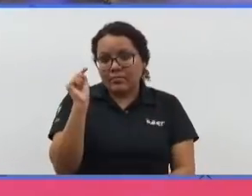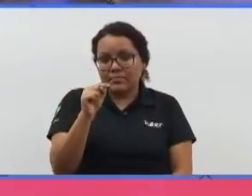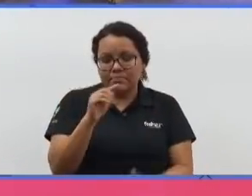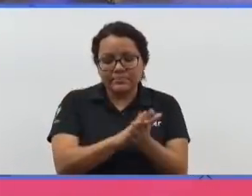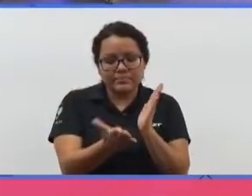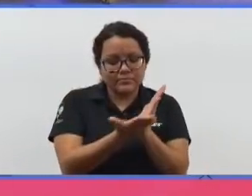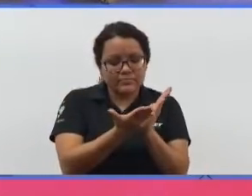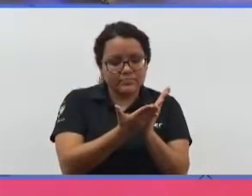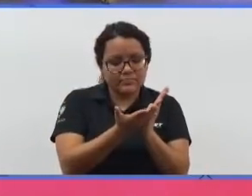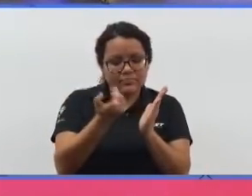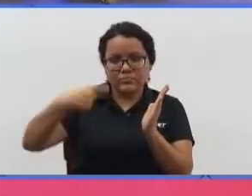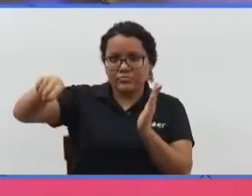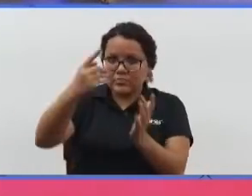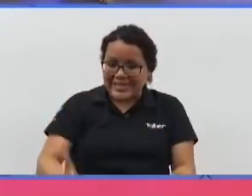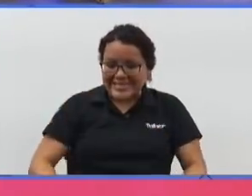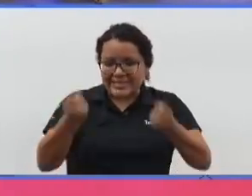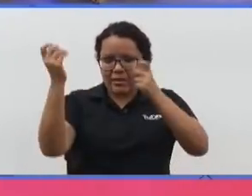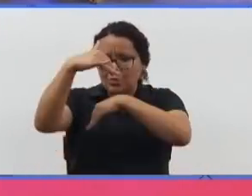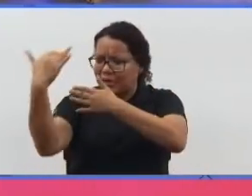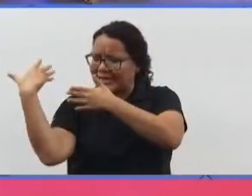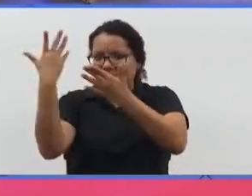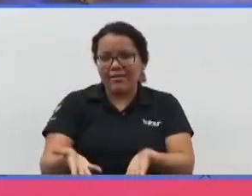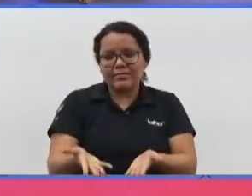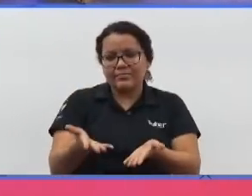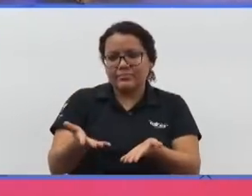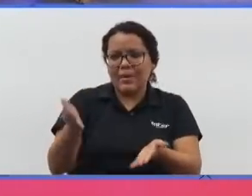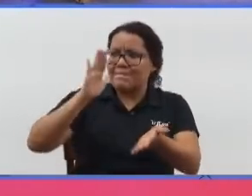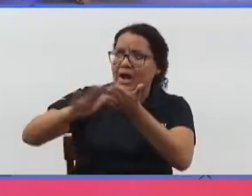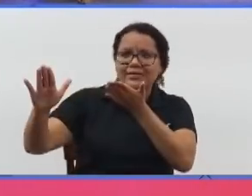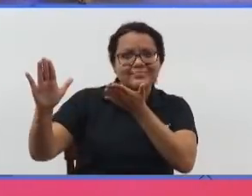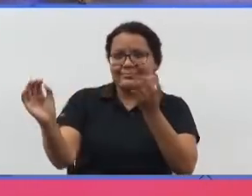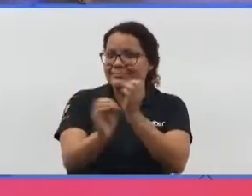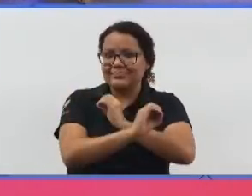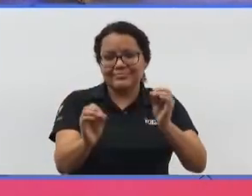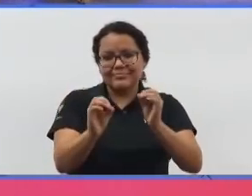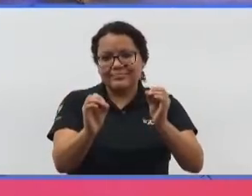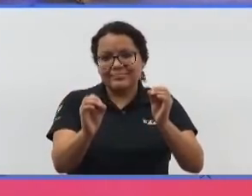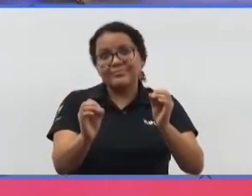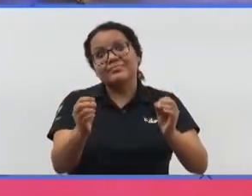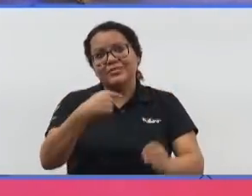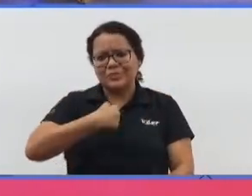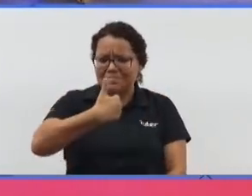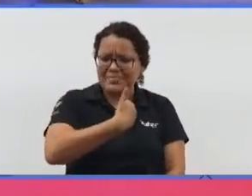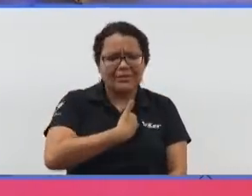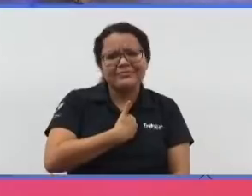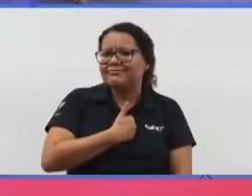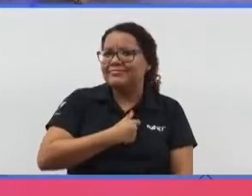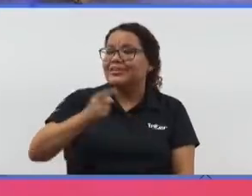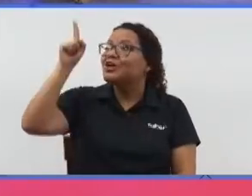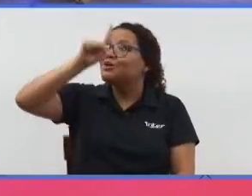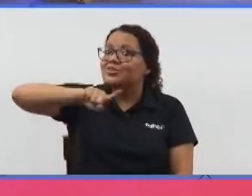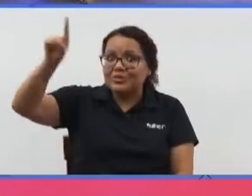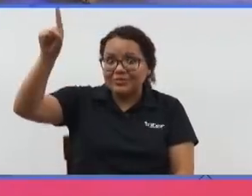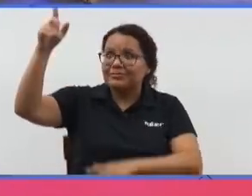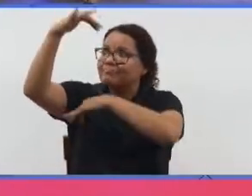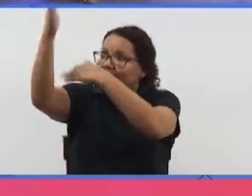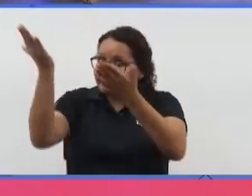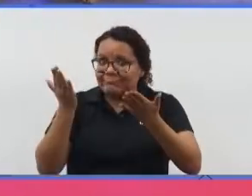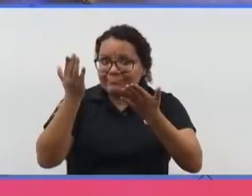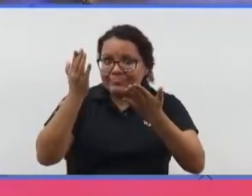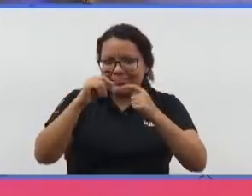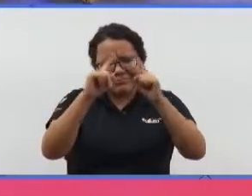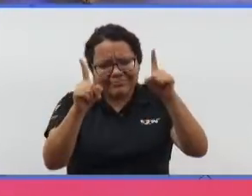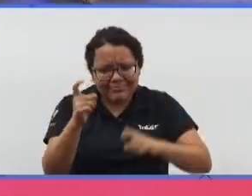por gracia sois salvos y voy a anticiparme y esto no es de nosotros porque es un regalo de dios alguien quiere un regalo el día de hoy